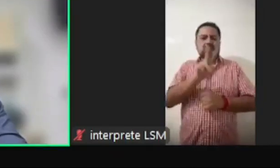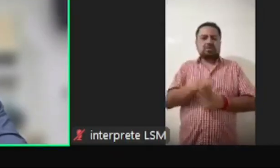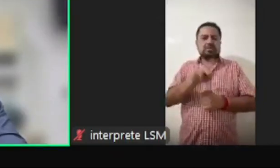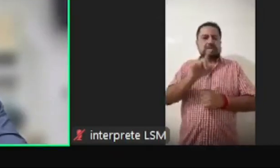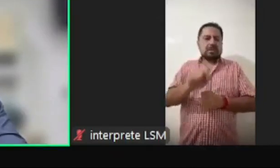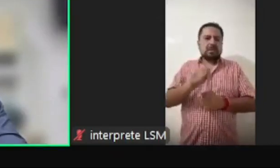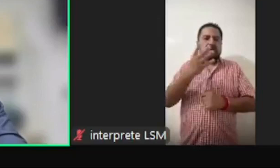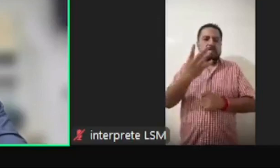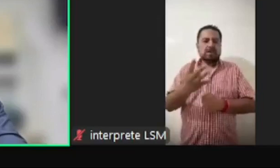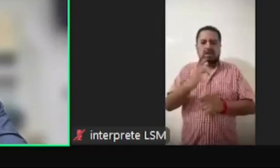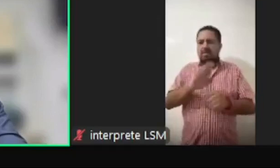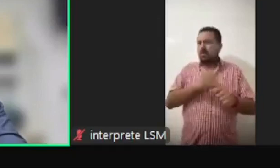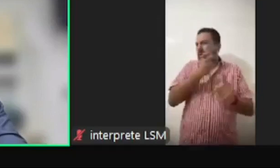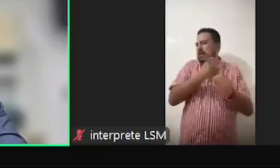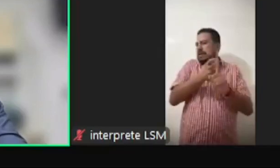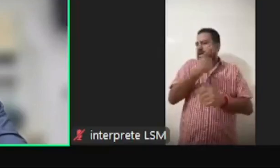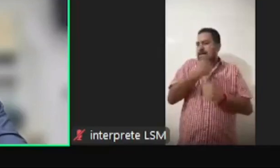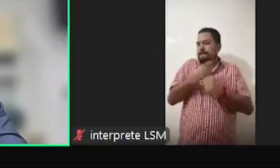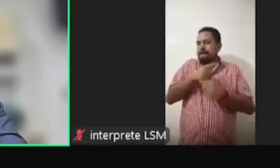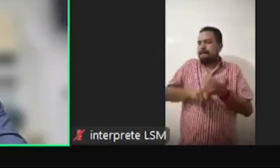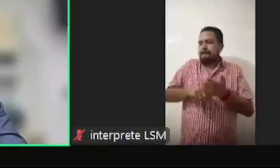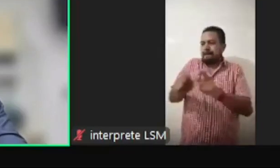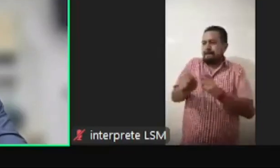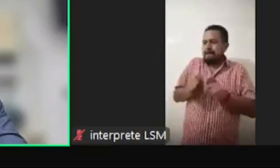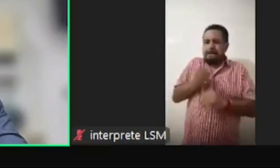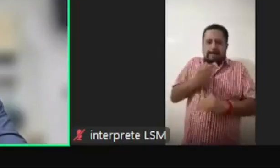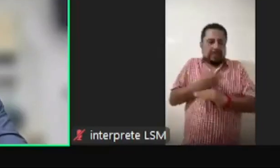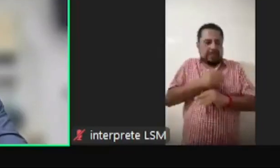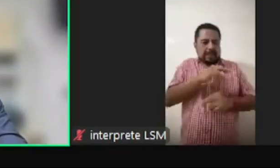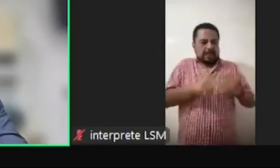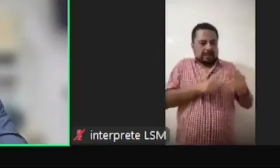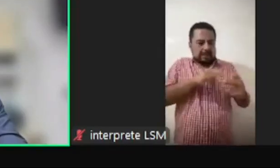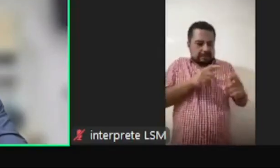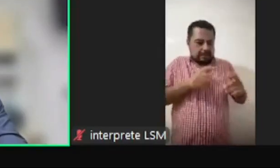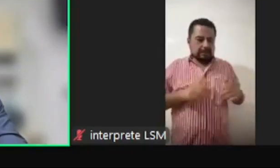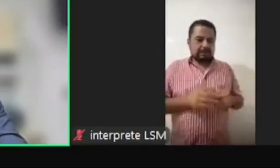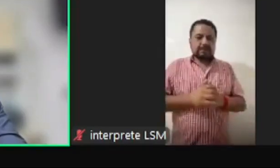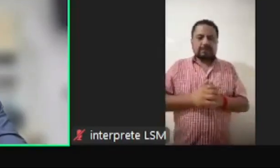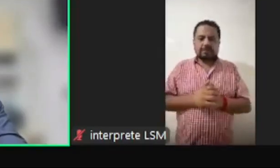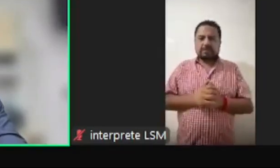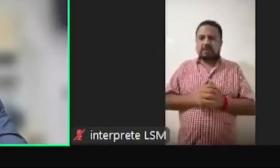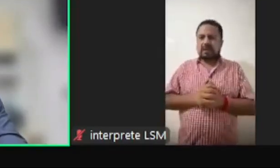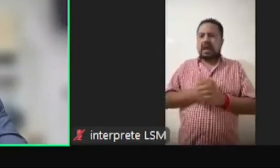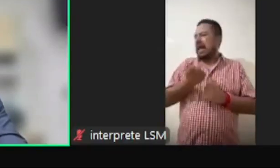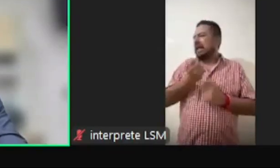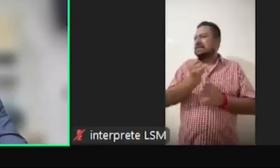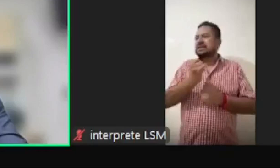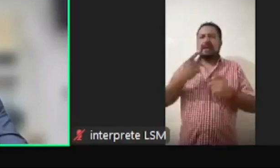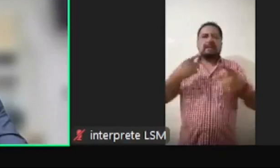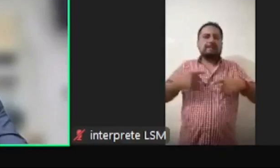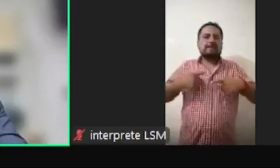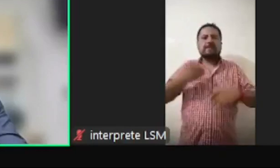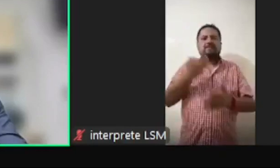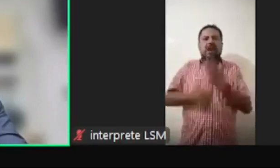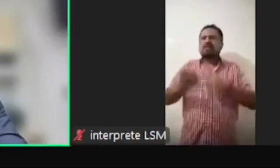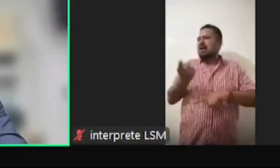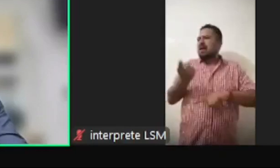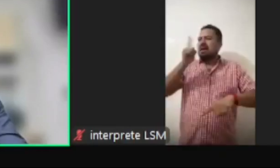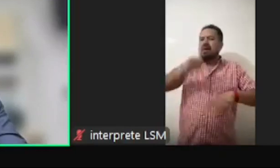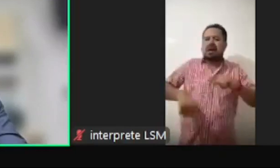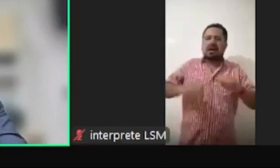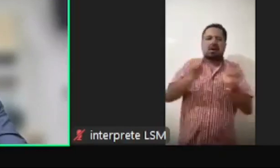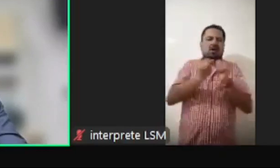ser este el primero en recibirse en esta instancia jurisdiccional. En el caso, los actores se duelen por la violación a los principios de la materia